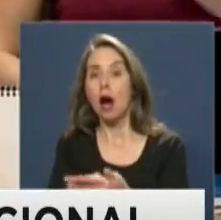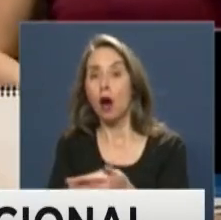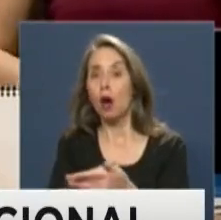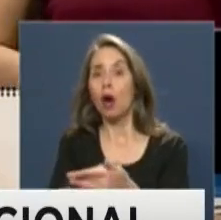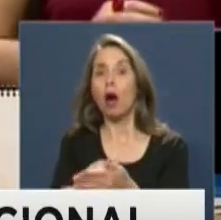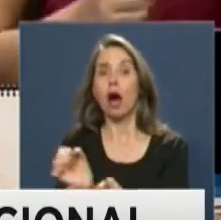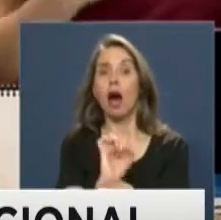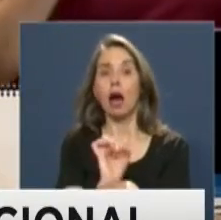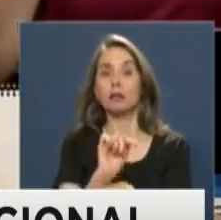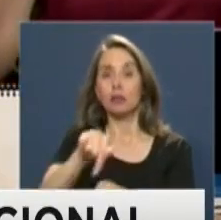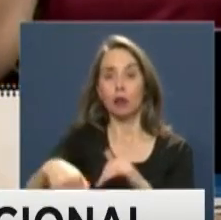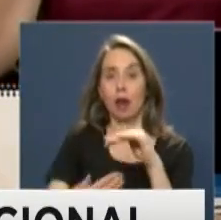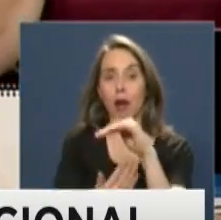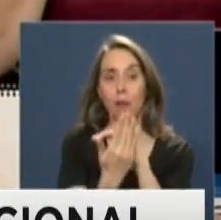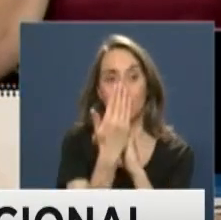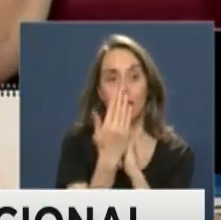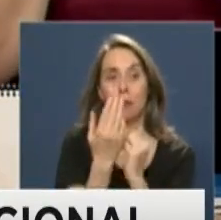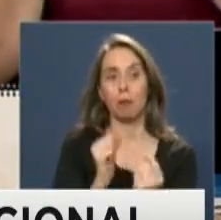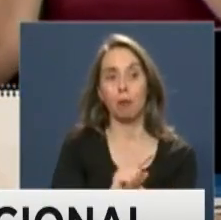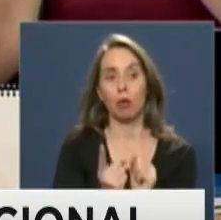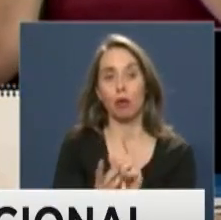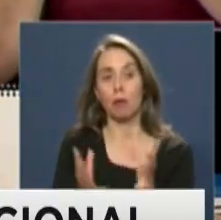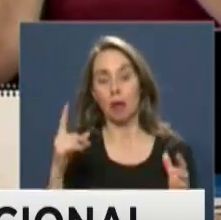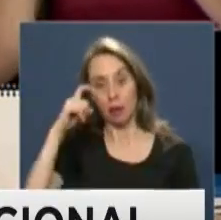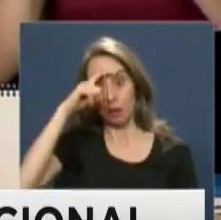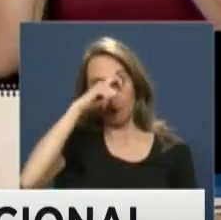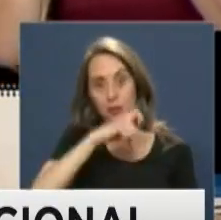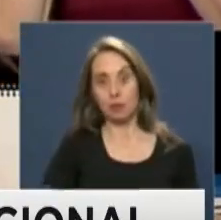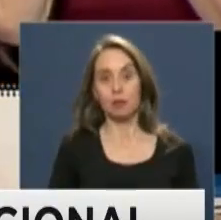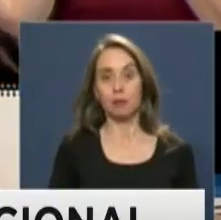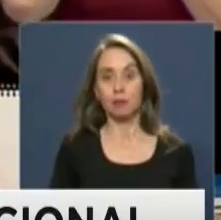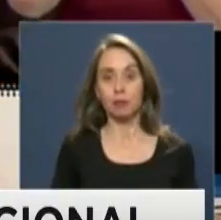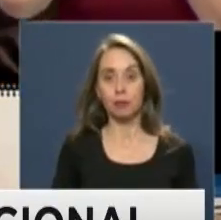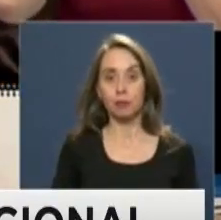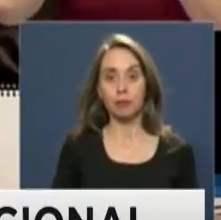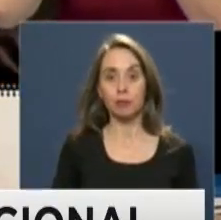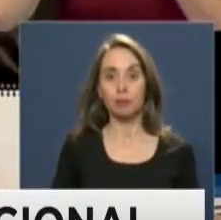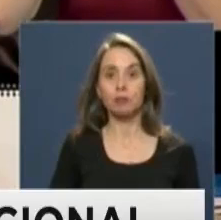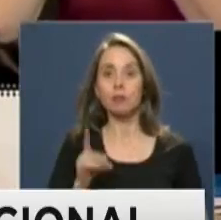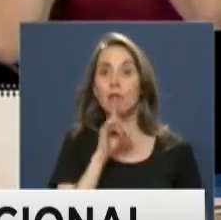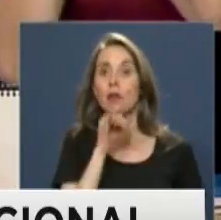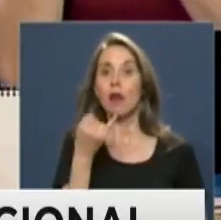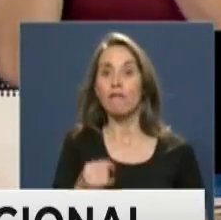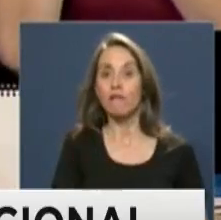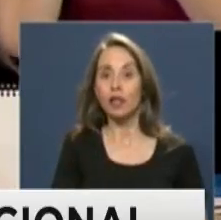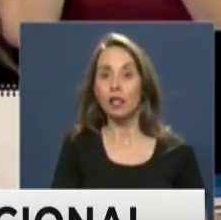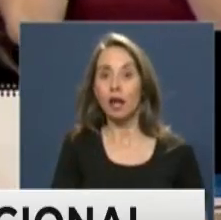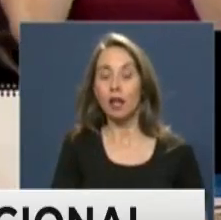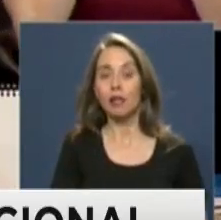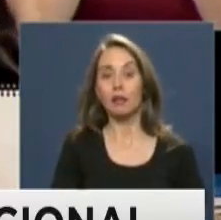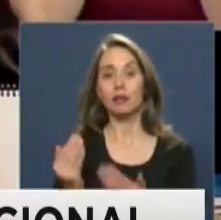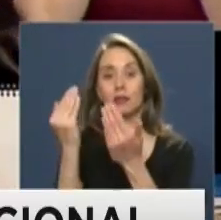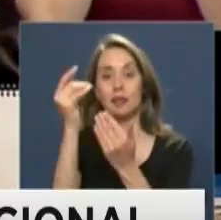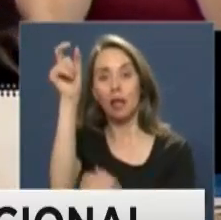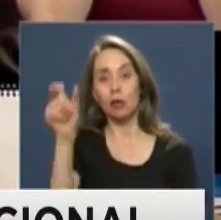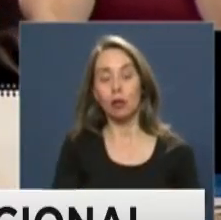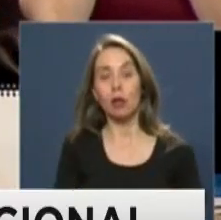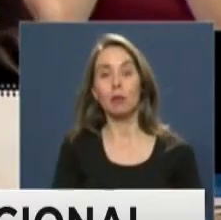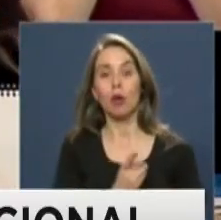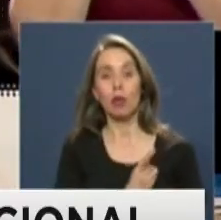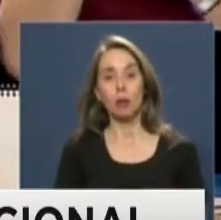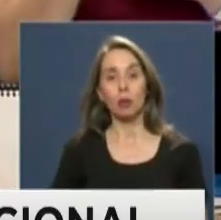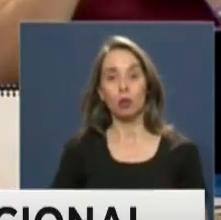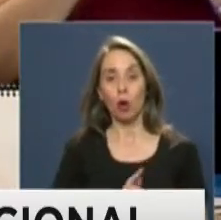Y aquí, obviamente, vamos a revisar si es que se va a discutir ahora el fondo. O sea, si se rechaza la cuestión previa, se va al